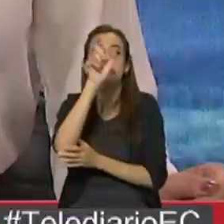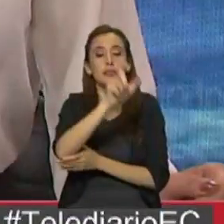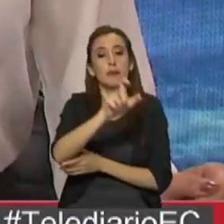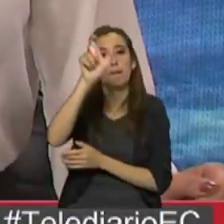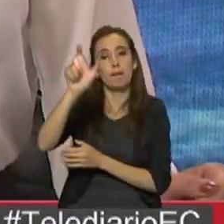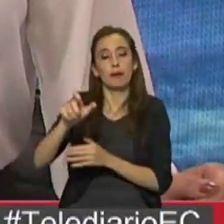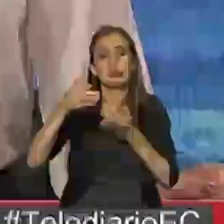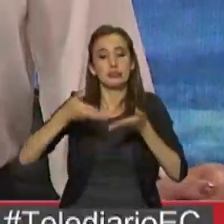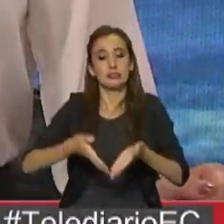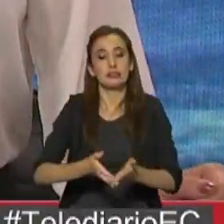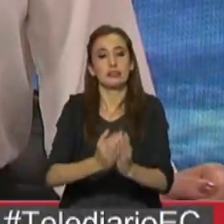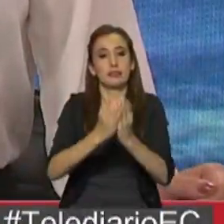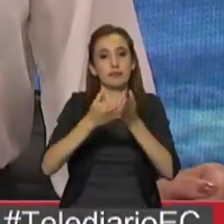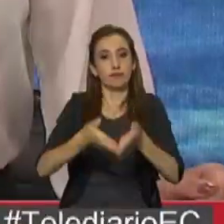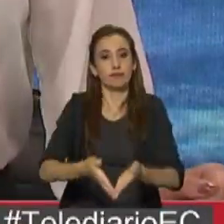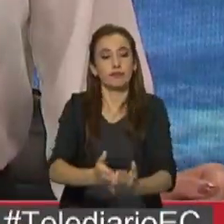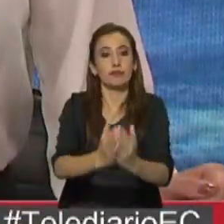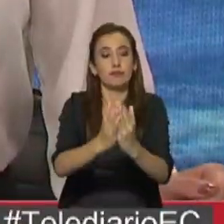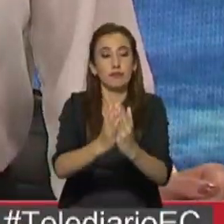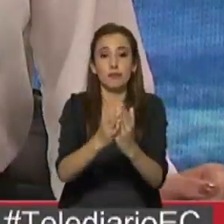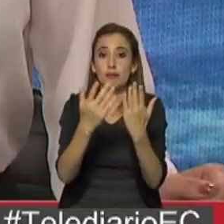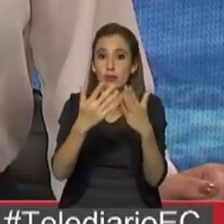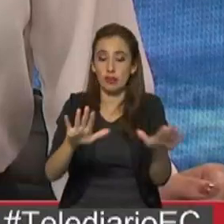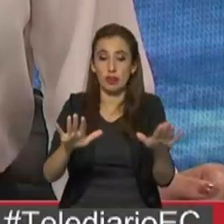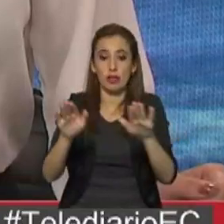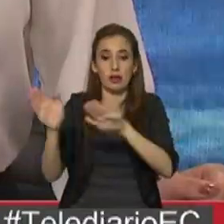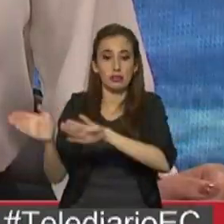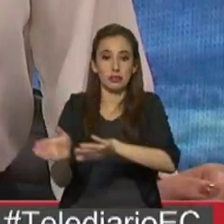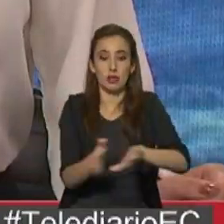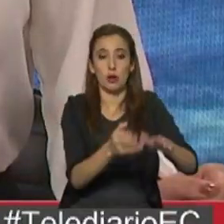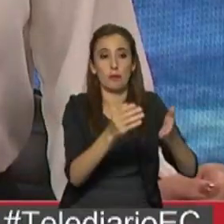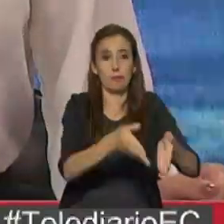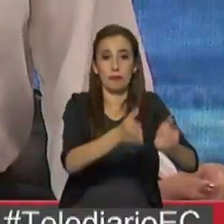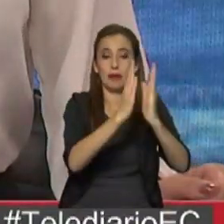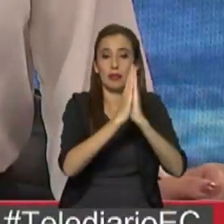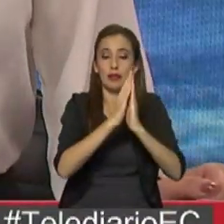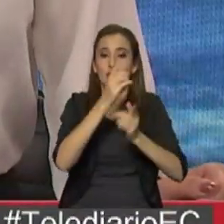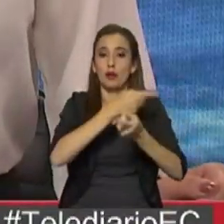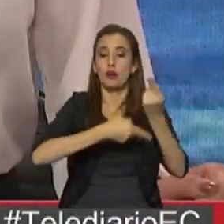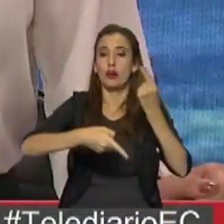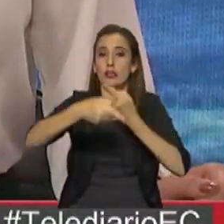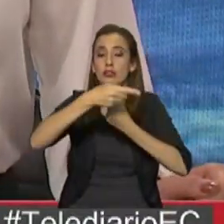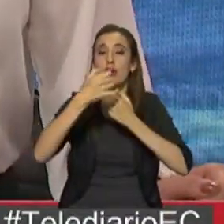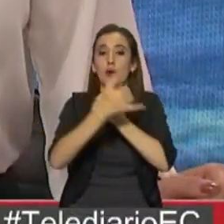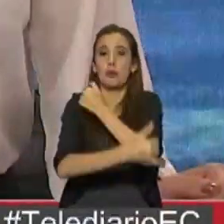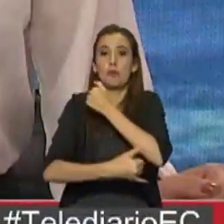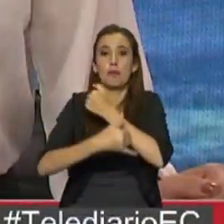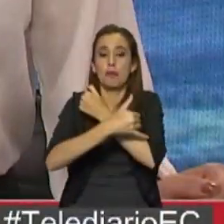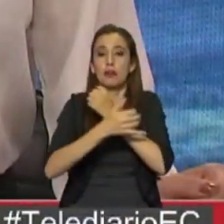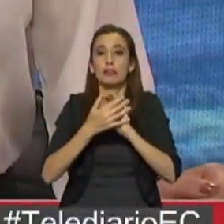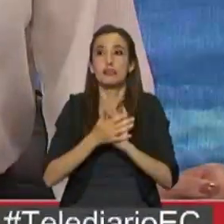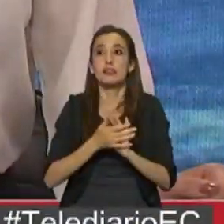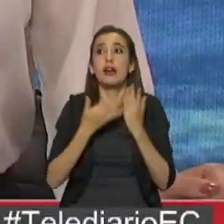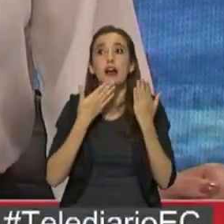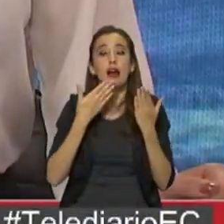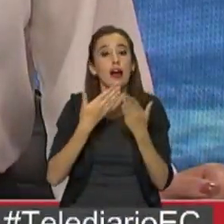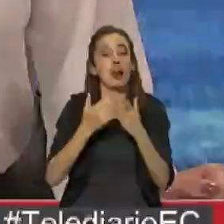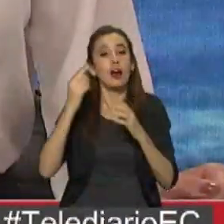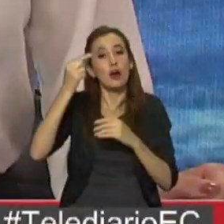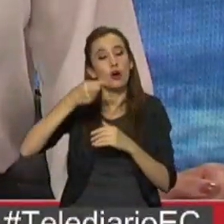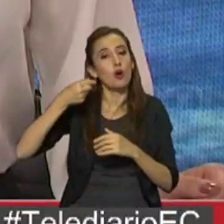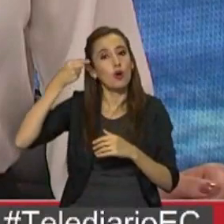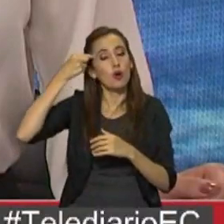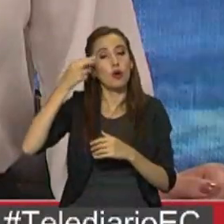del crucero gray mortimer fueron evacuados de la embarcación y pidieron regresar a su país gracias a la ayuda del gobierno de uruguay que autorizó su